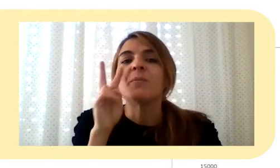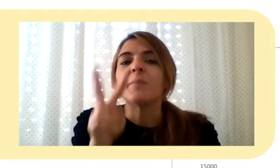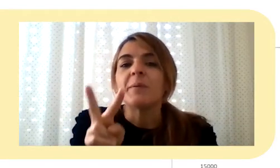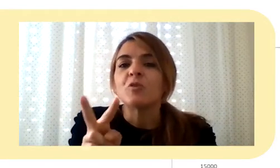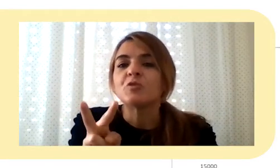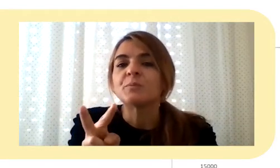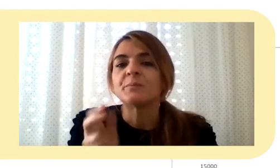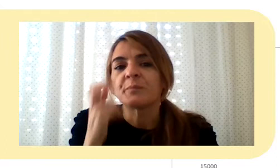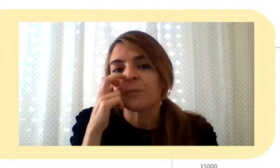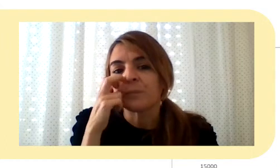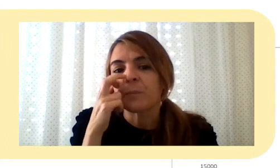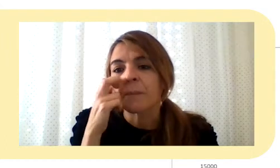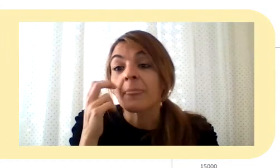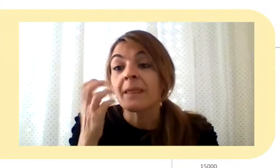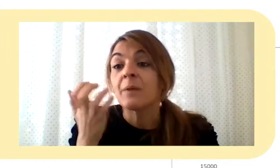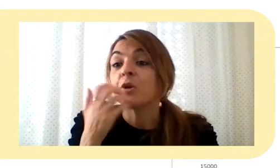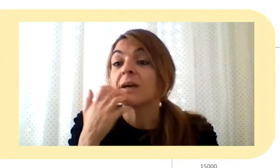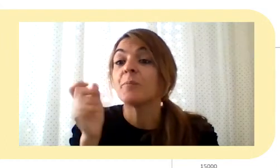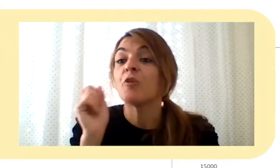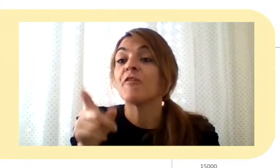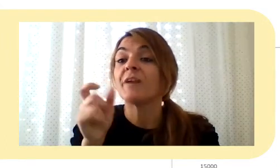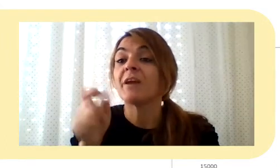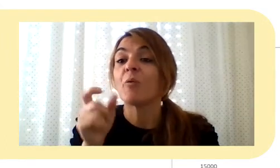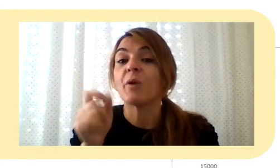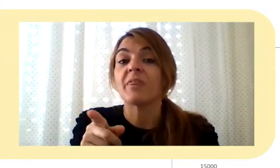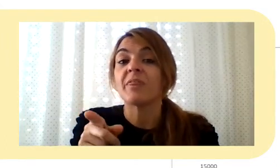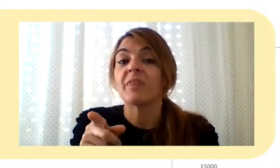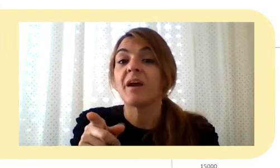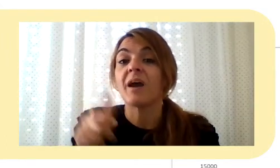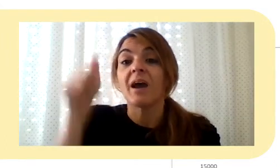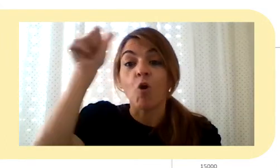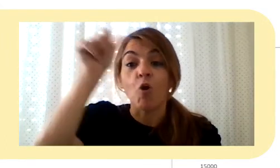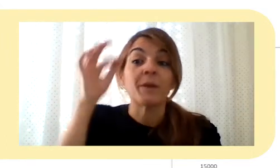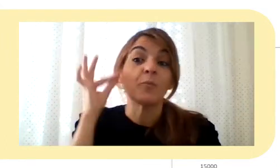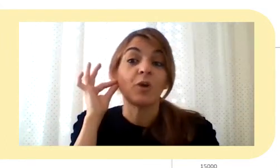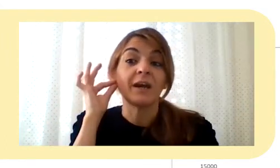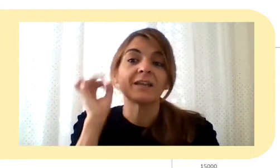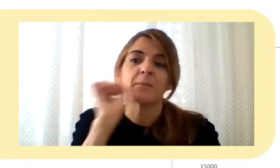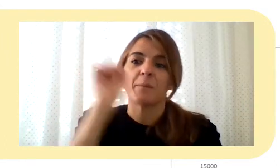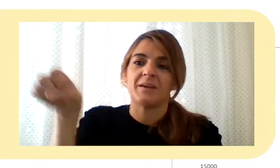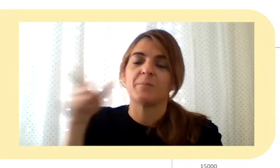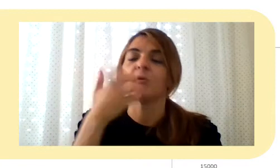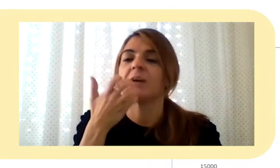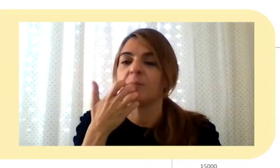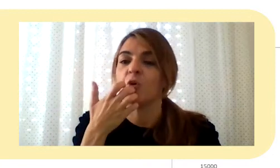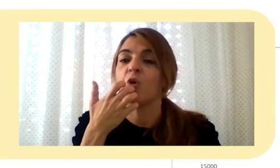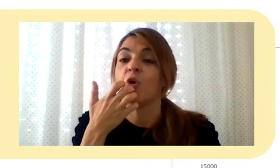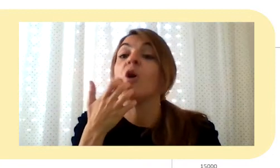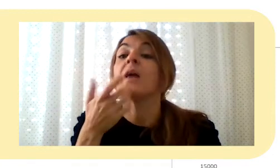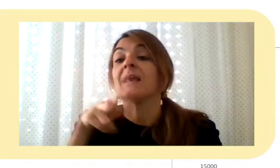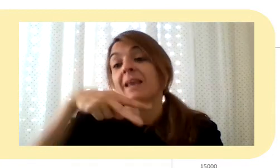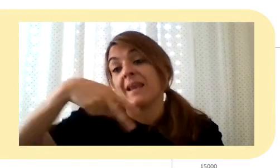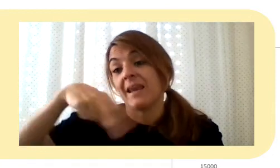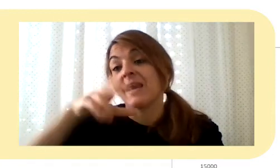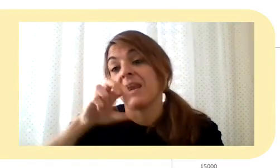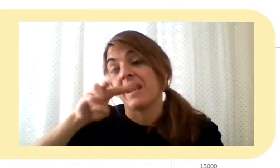datos de frecuencia mayor en hombres que en mujeres. Pues es la neumonía, efectivamente, mayor en hombres